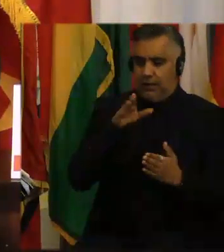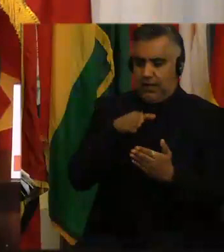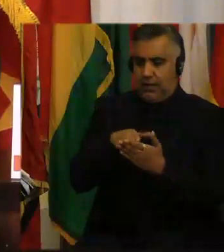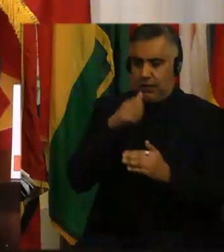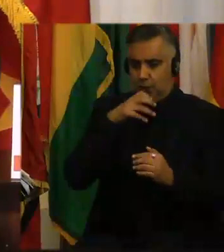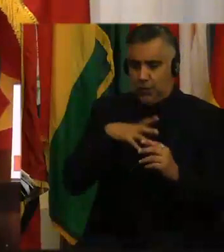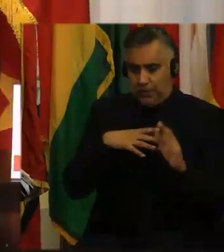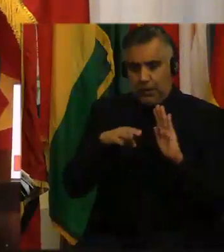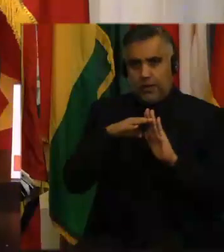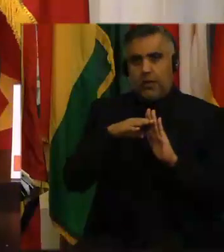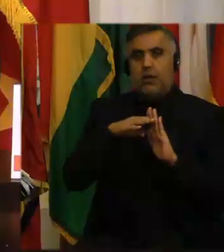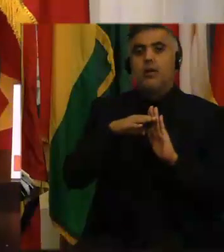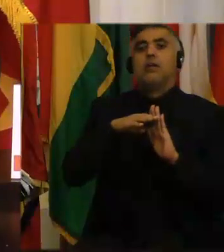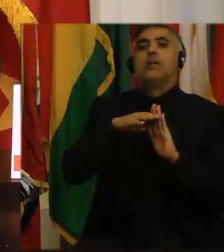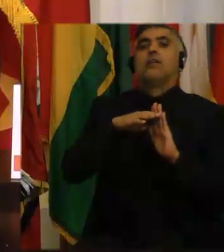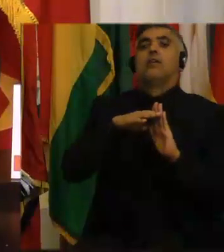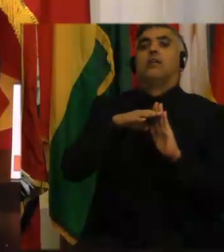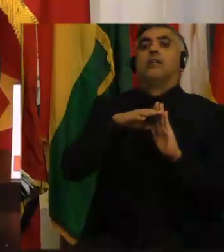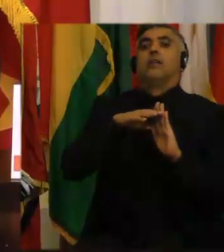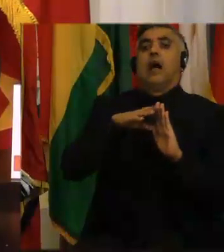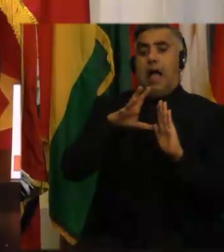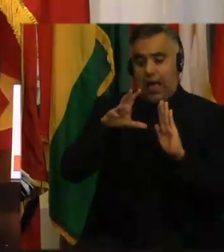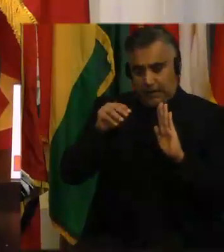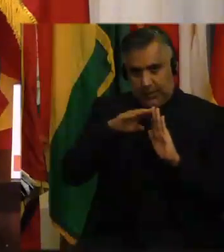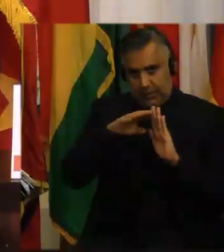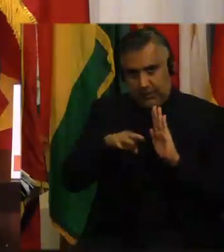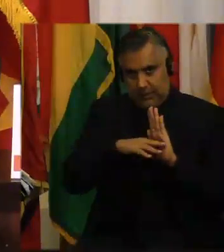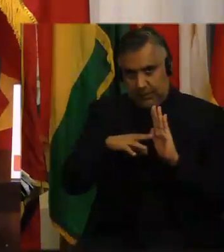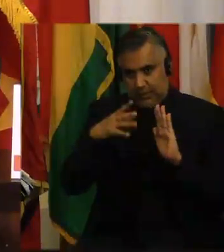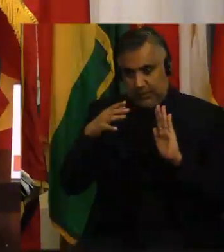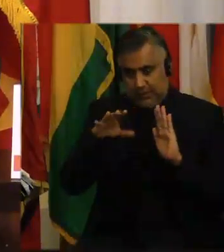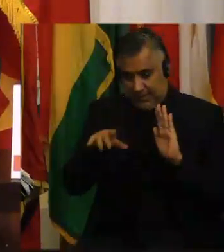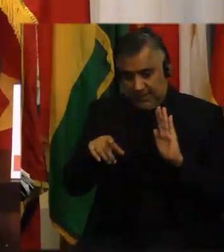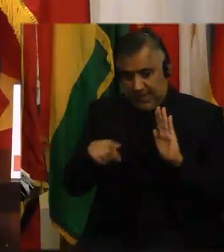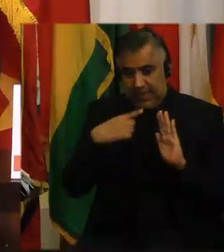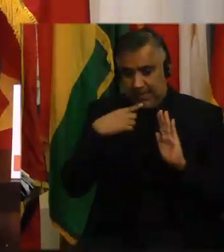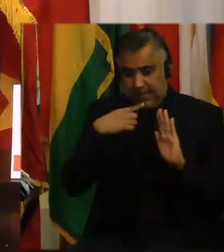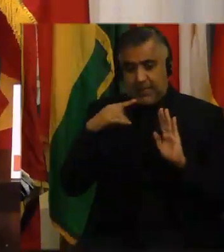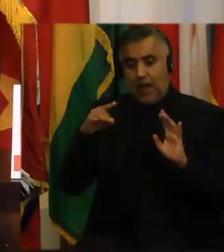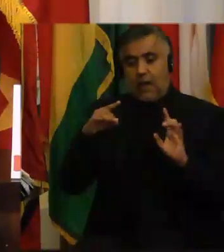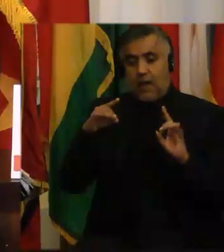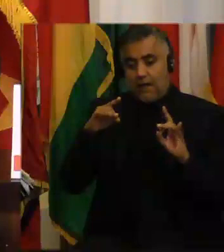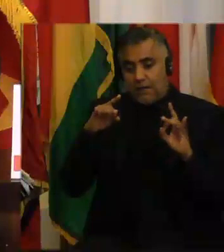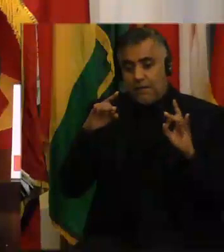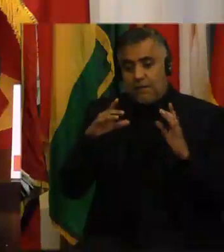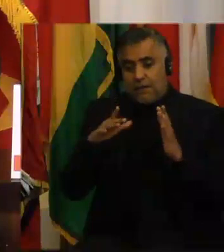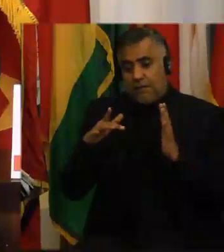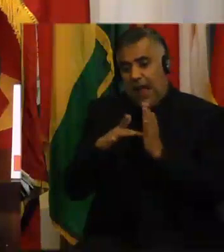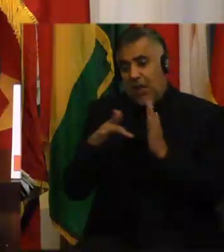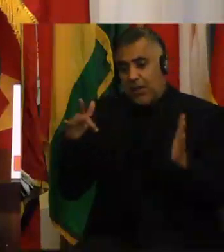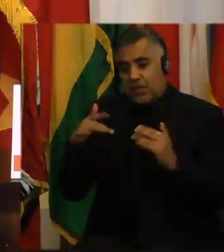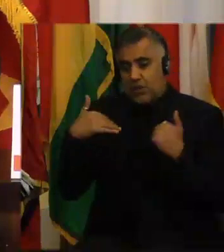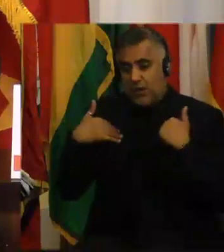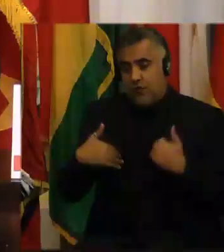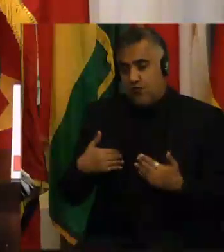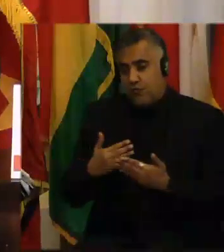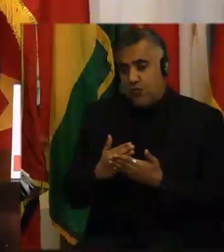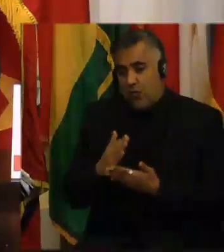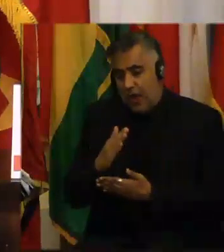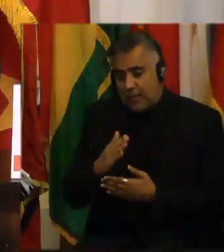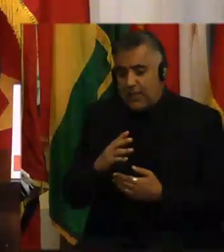siguiendo la idea de que se trata de una violación de derechos de los humanos, pero además que